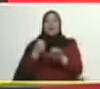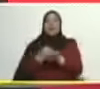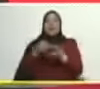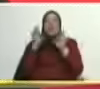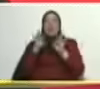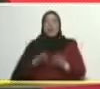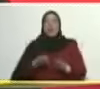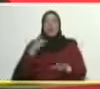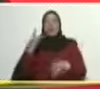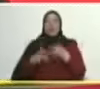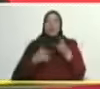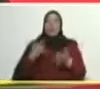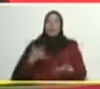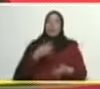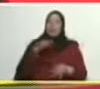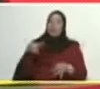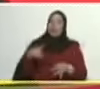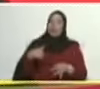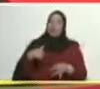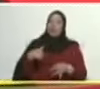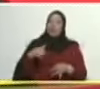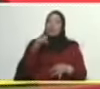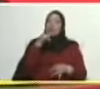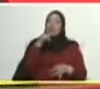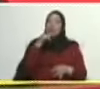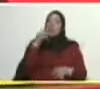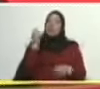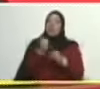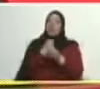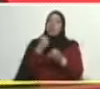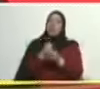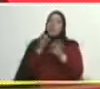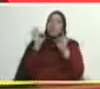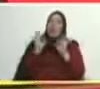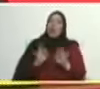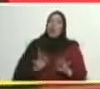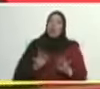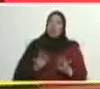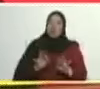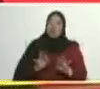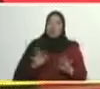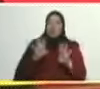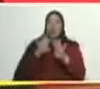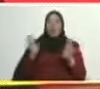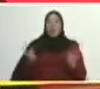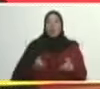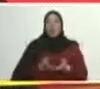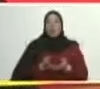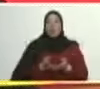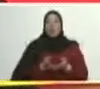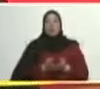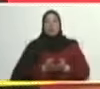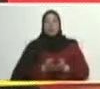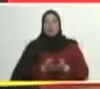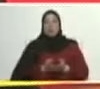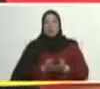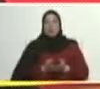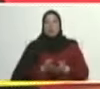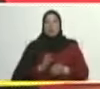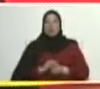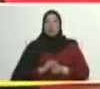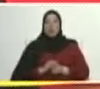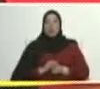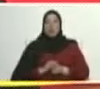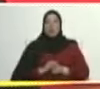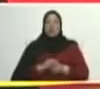planteado incluso en la Asamblea General de Naciones Unidas la necesidad de extender al mundo esta condición. La paz